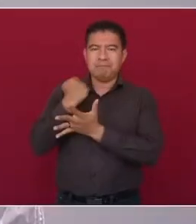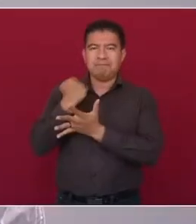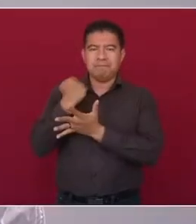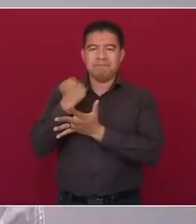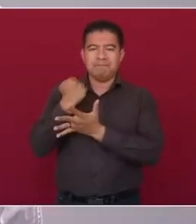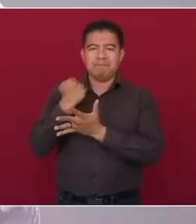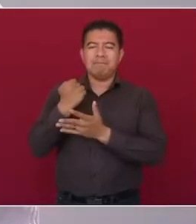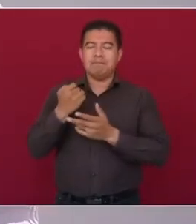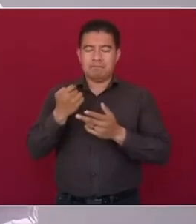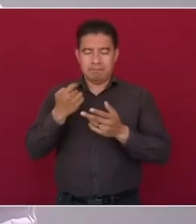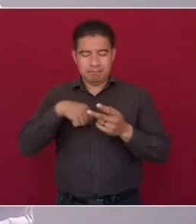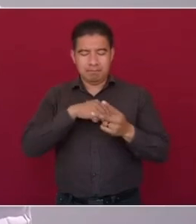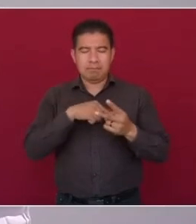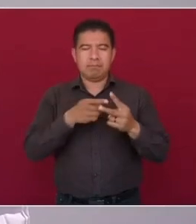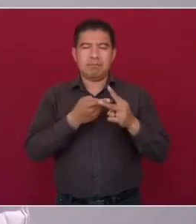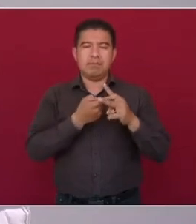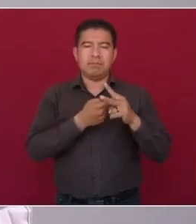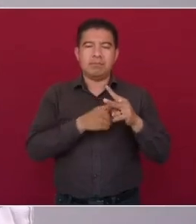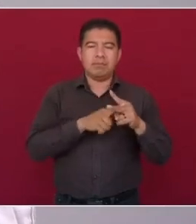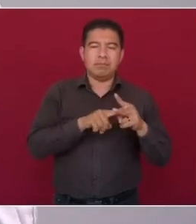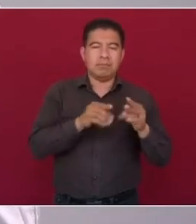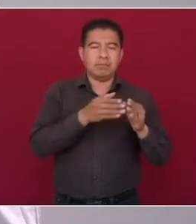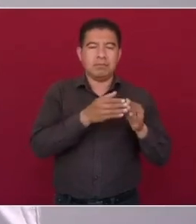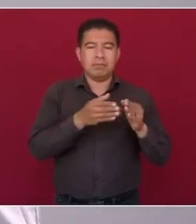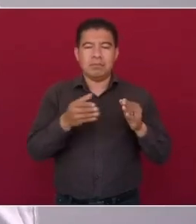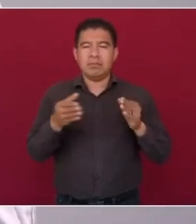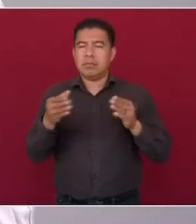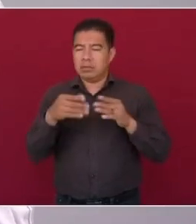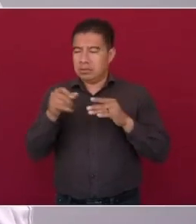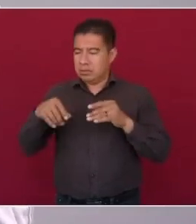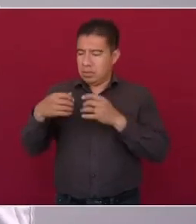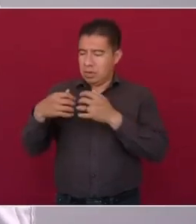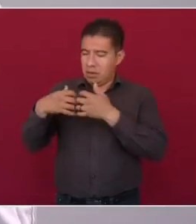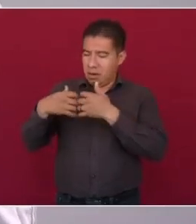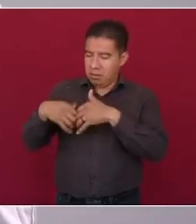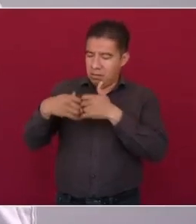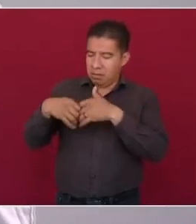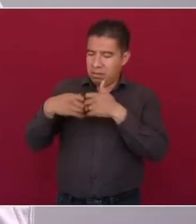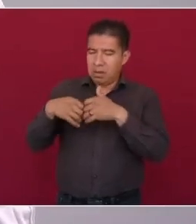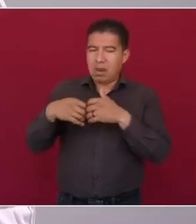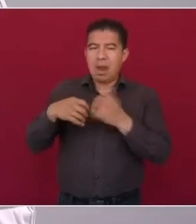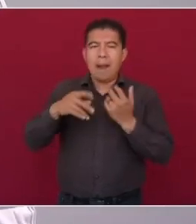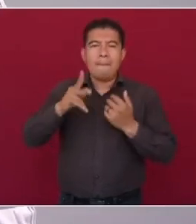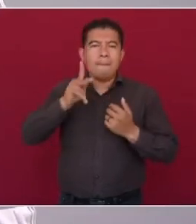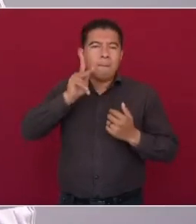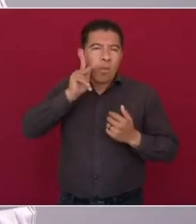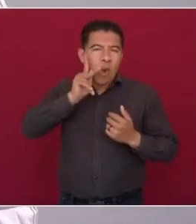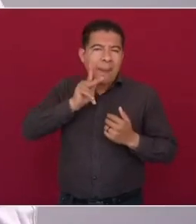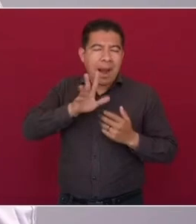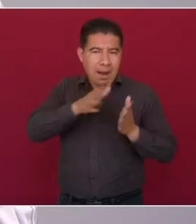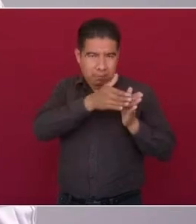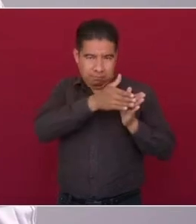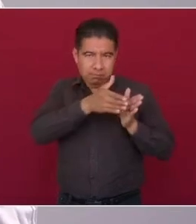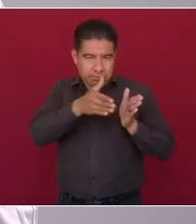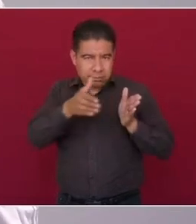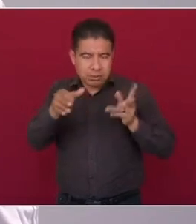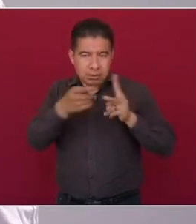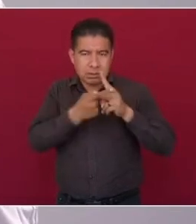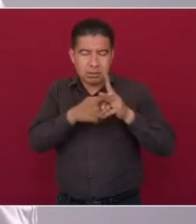El inicio del periodo de prueba de esta refinería es todo un